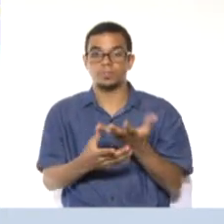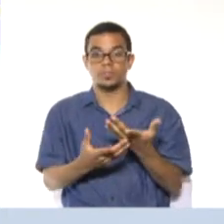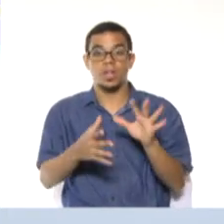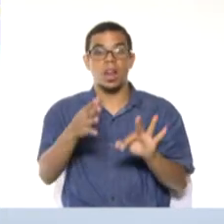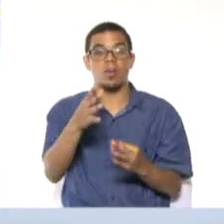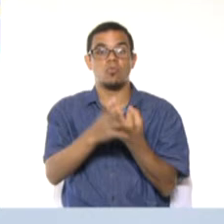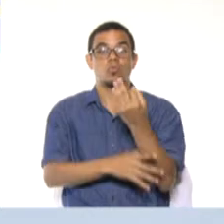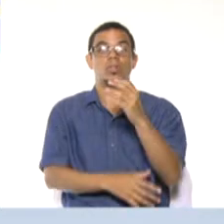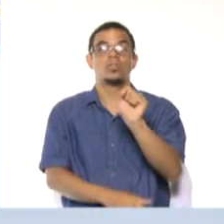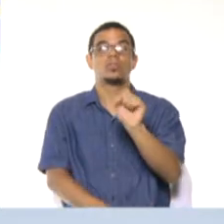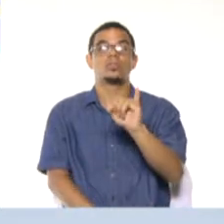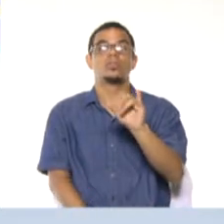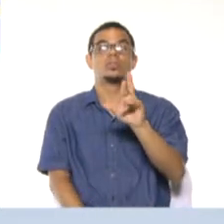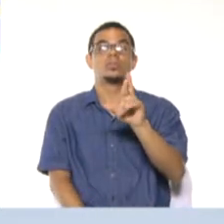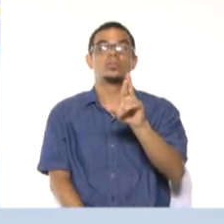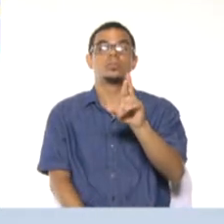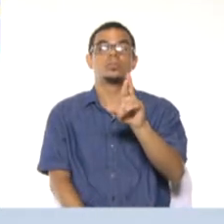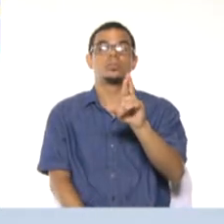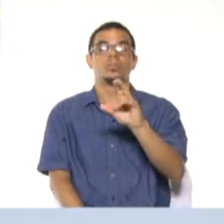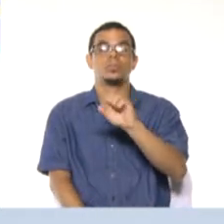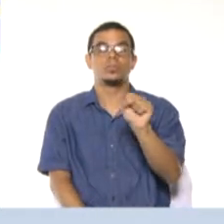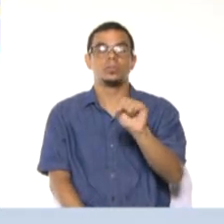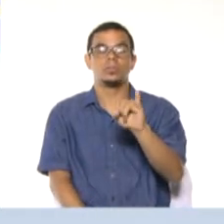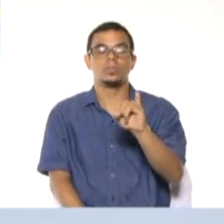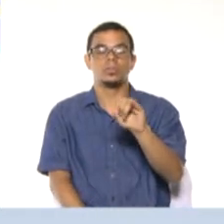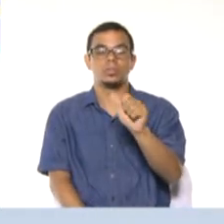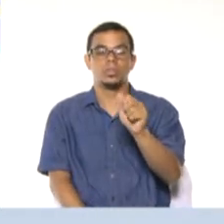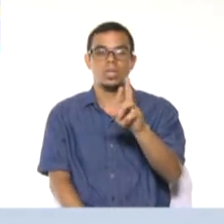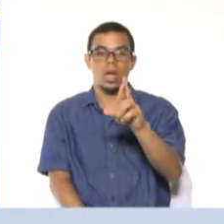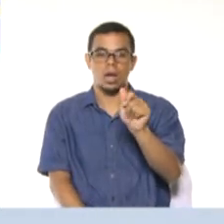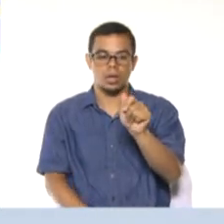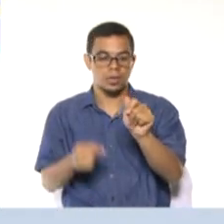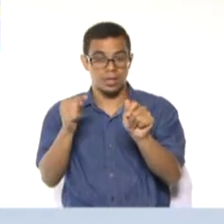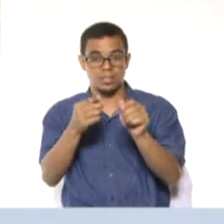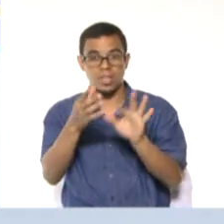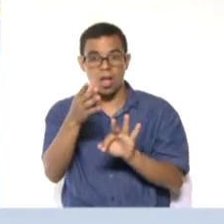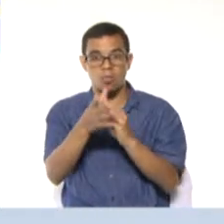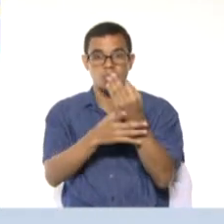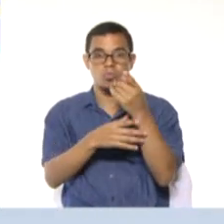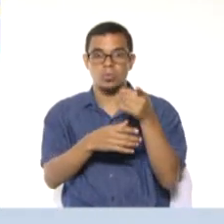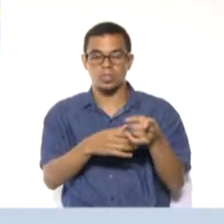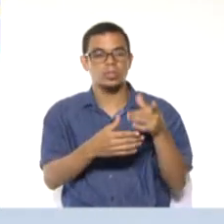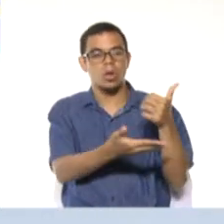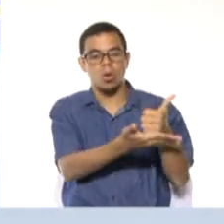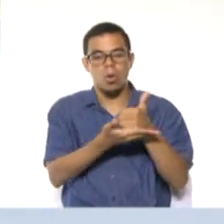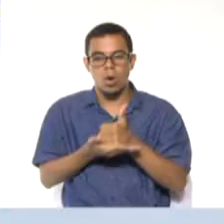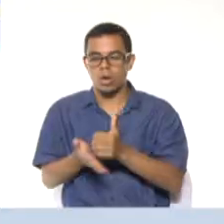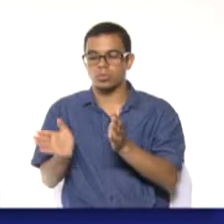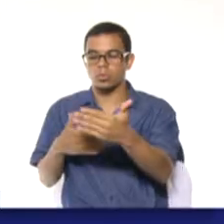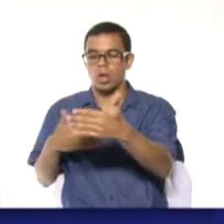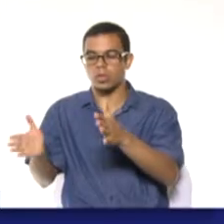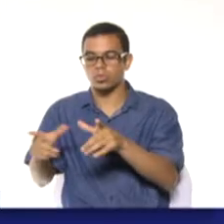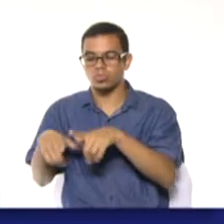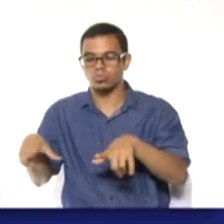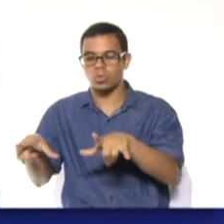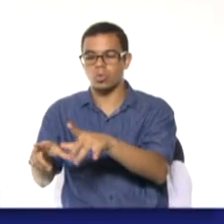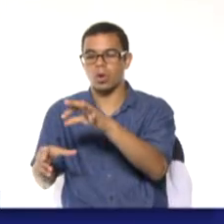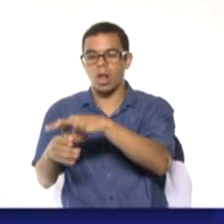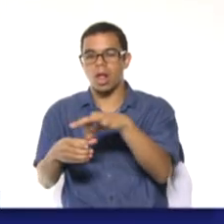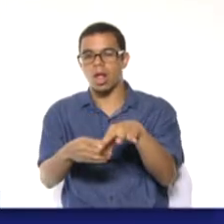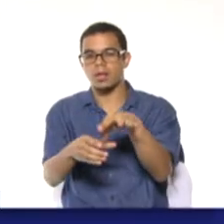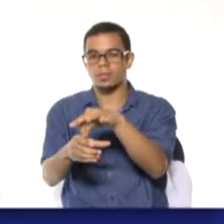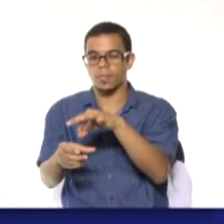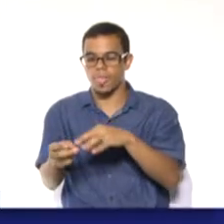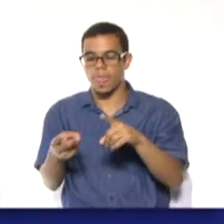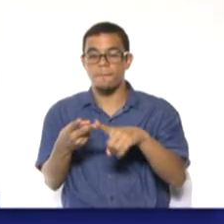que pudiese apoyar a cada una de las instituciones en el fortalecimiento de esos espacios de cultivo. Establecer